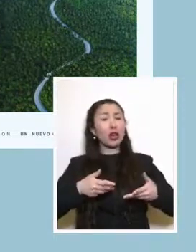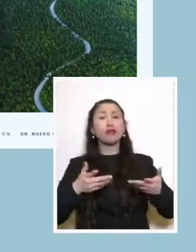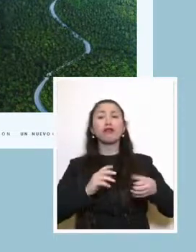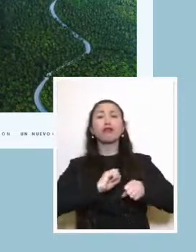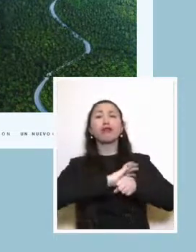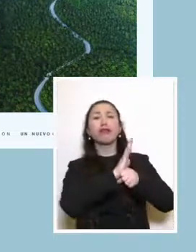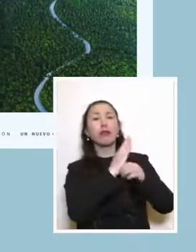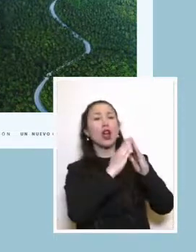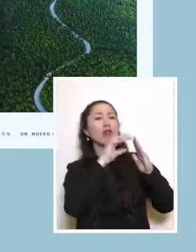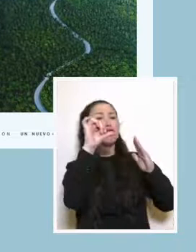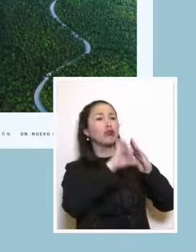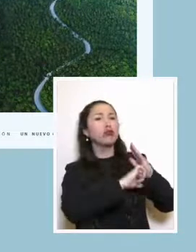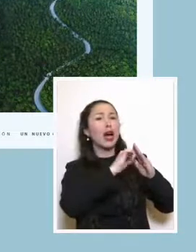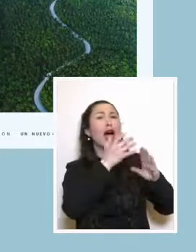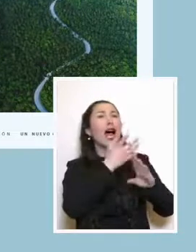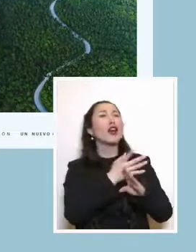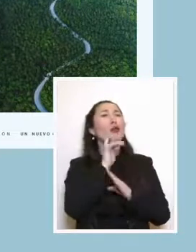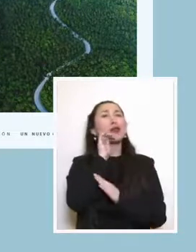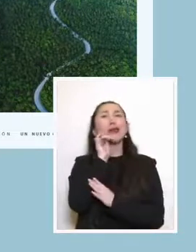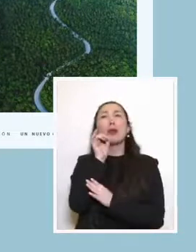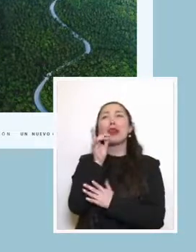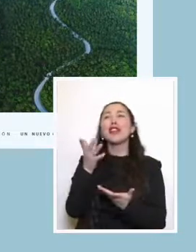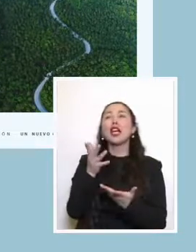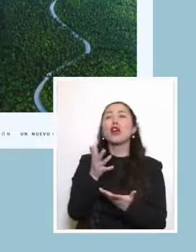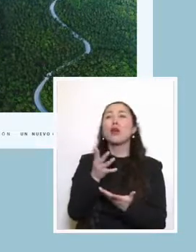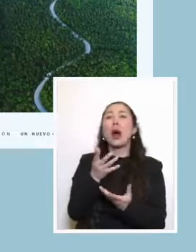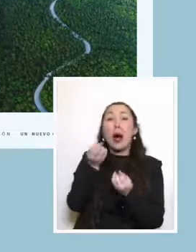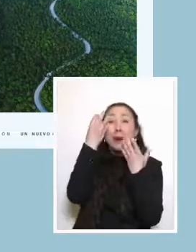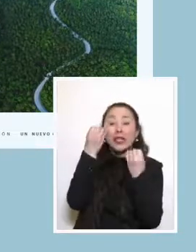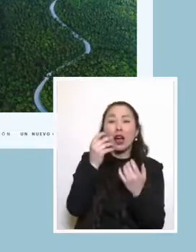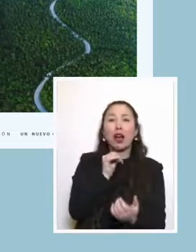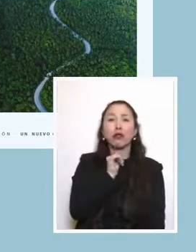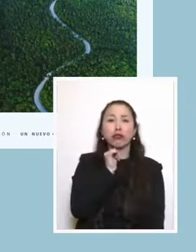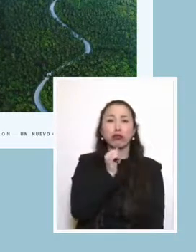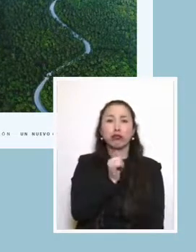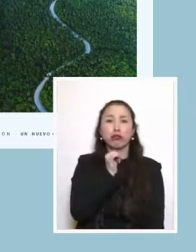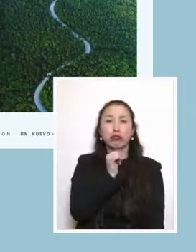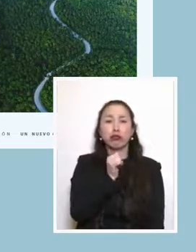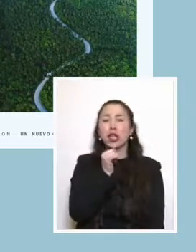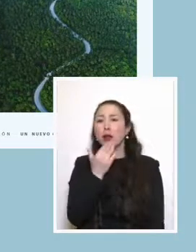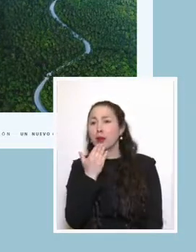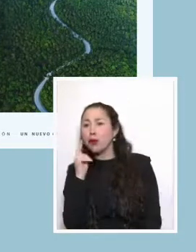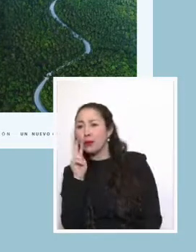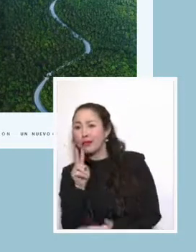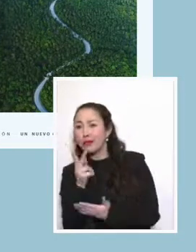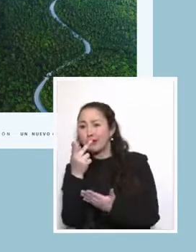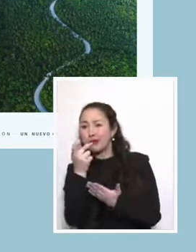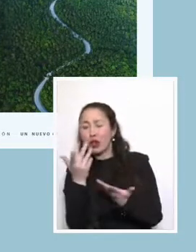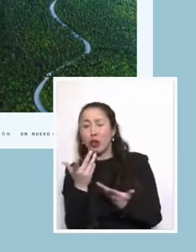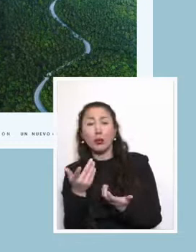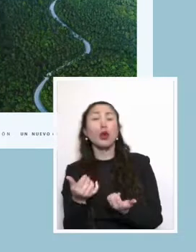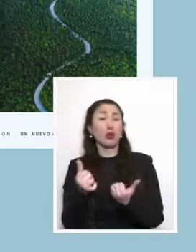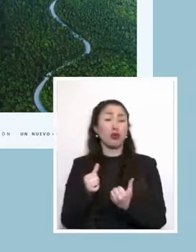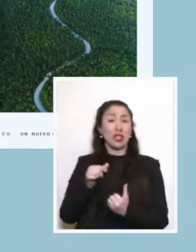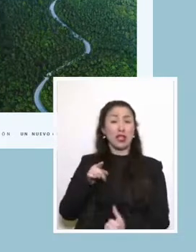de pobreza de aprendizaje y los desafíos de su medición. Como mencionó